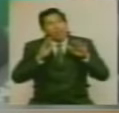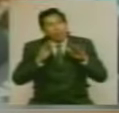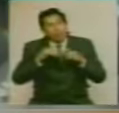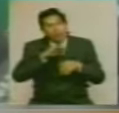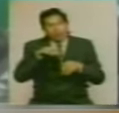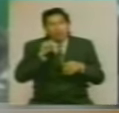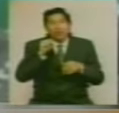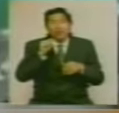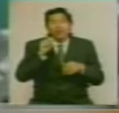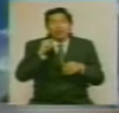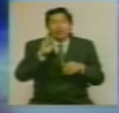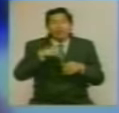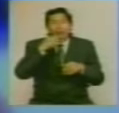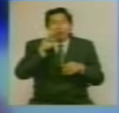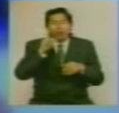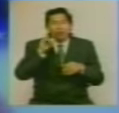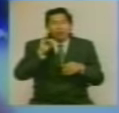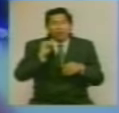sector de san julián